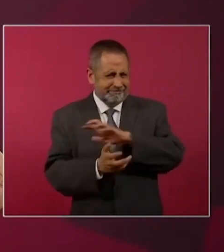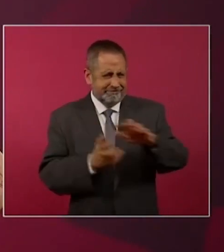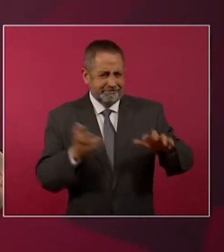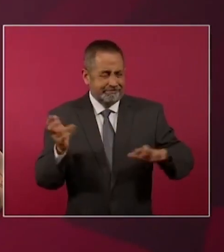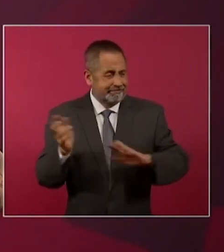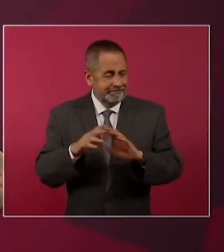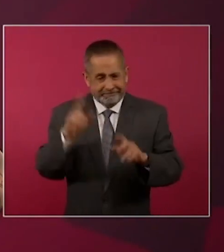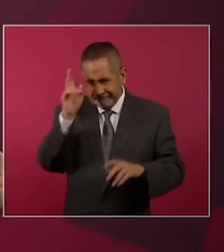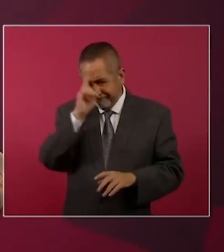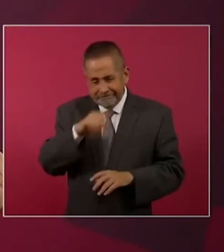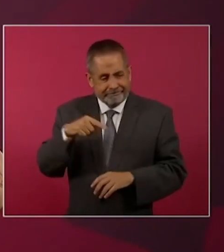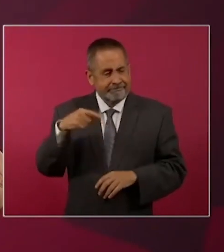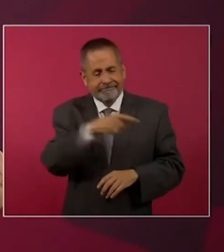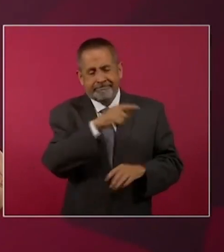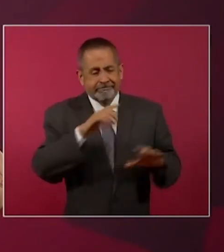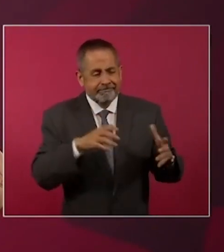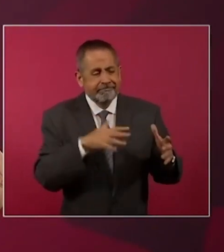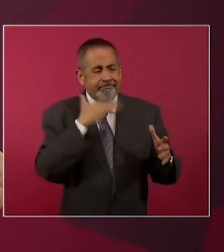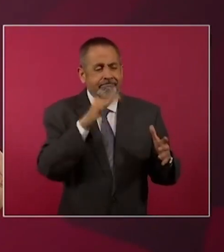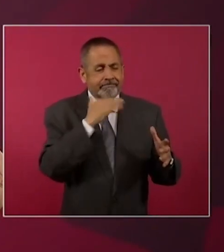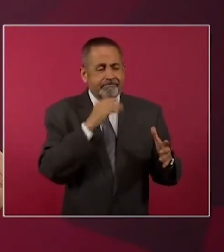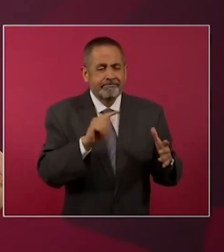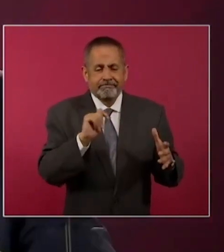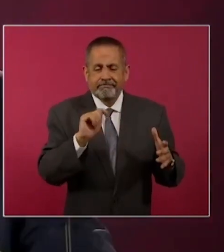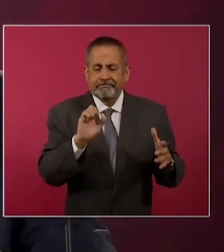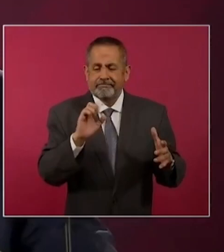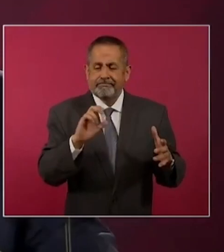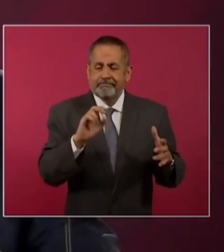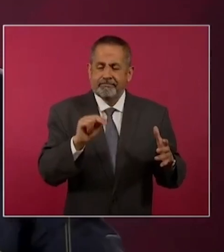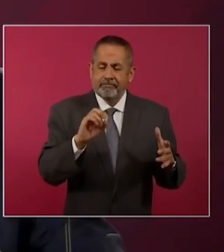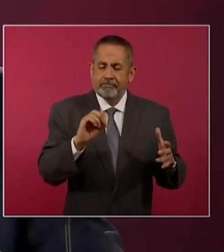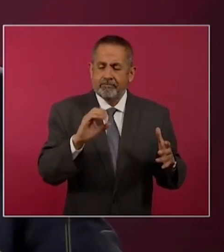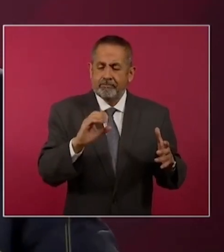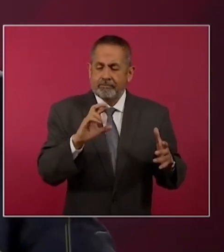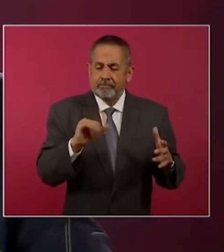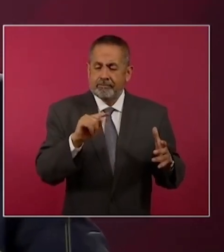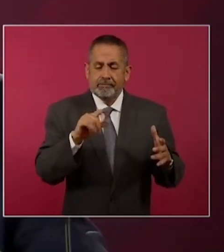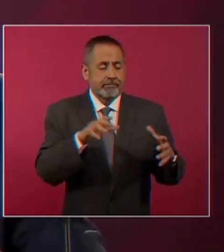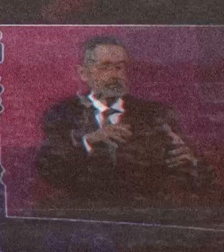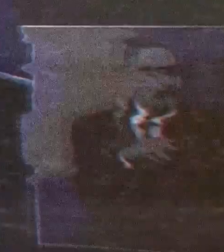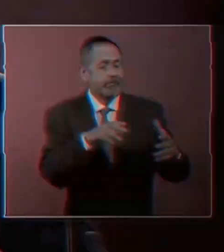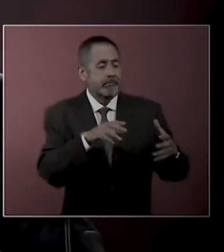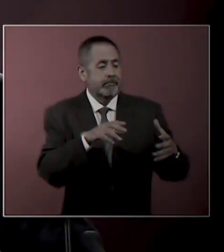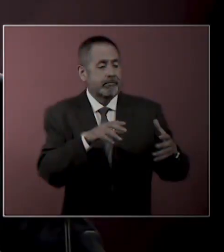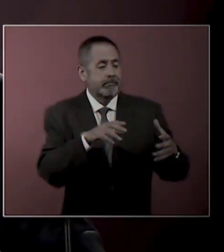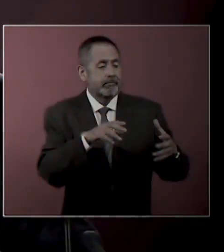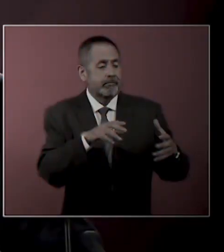tecnócratas corruptos con su política energética.